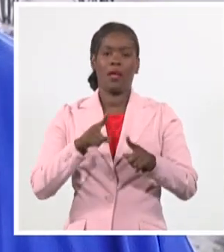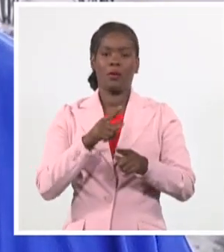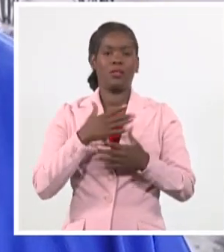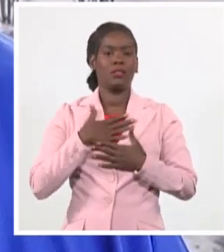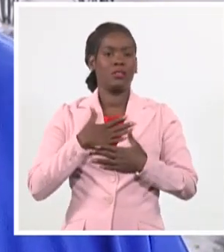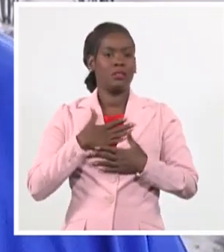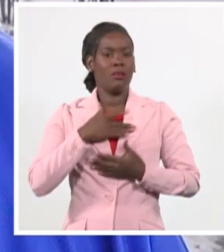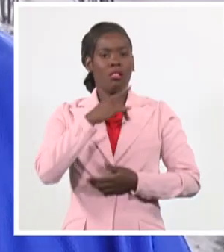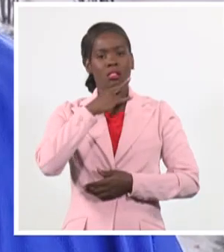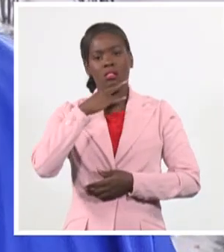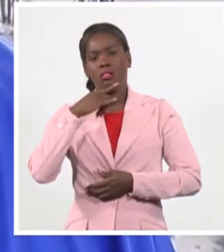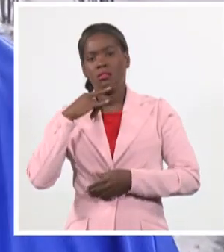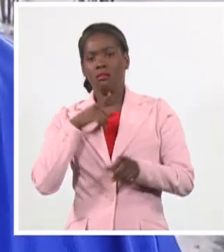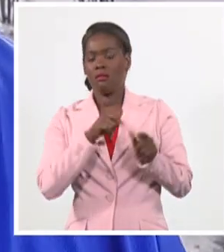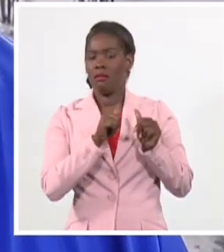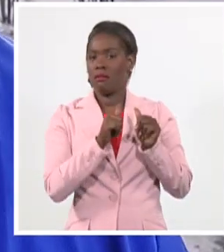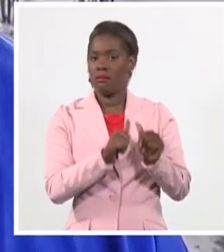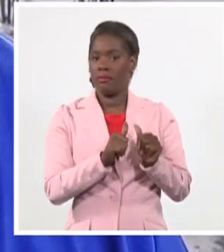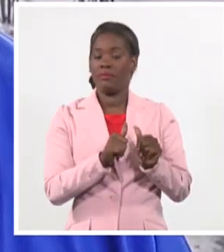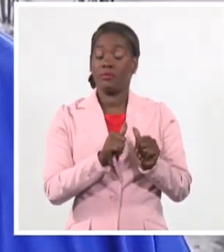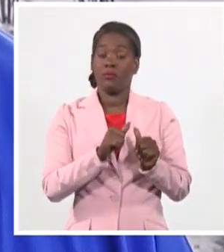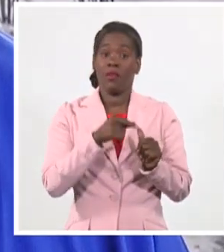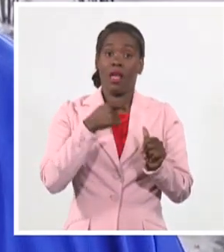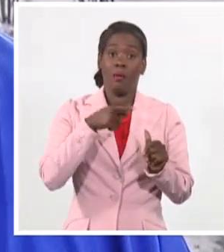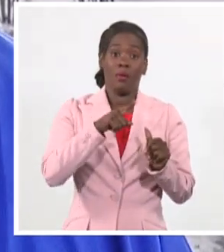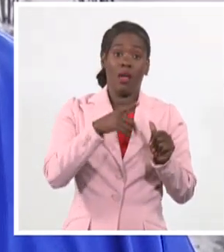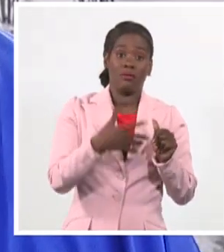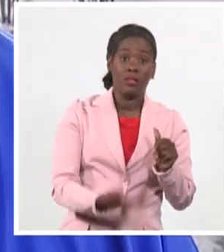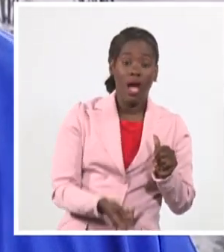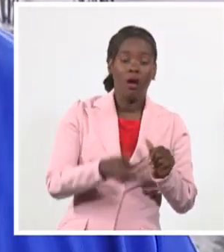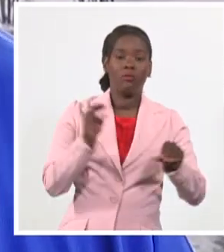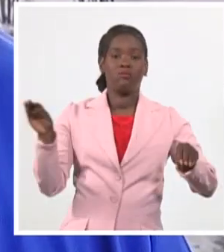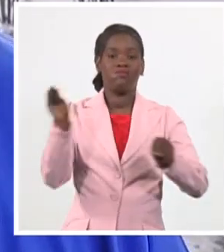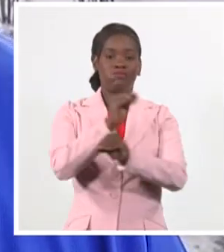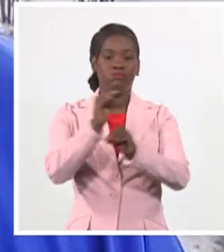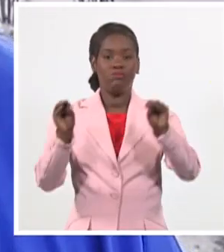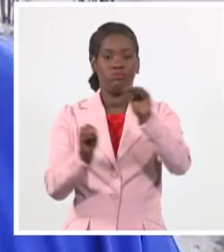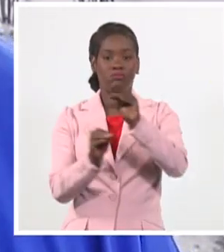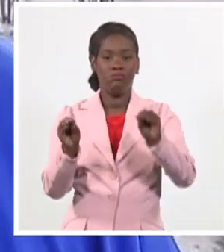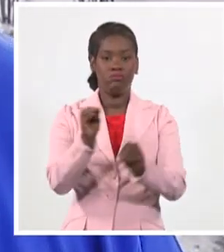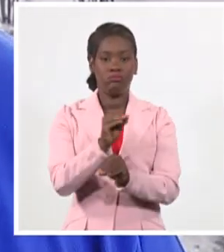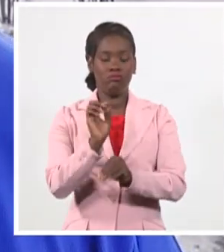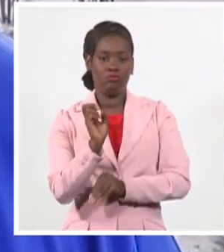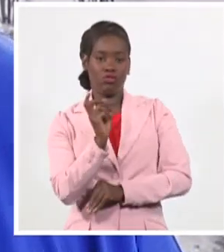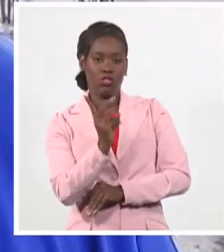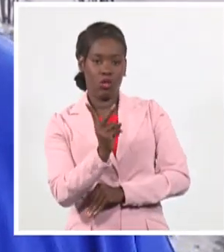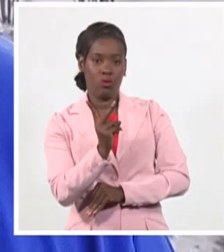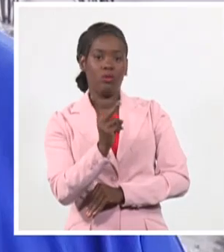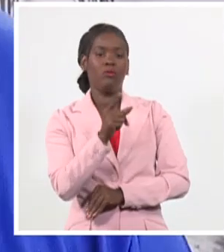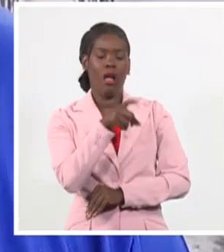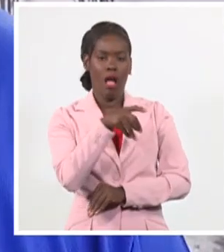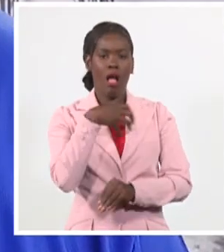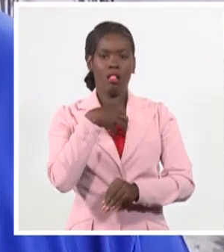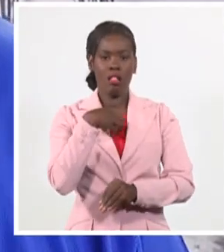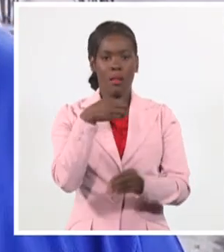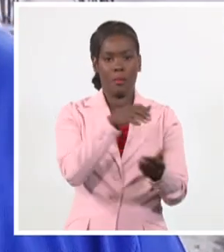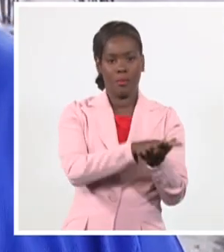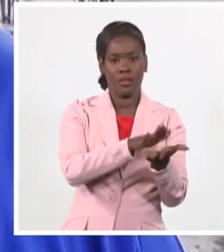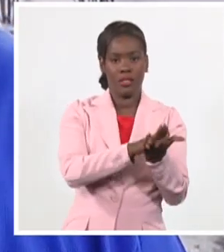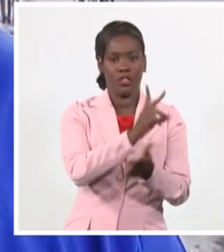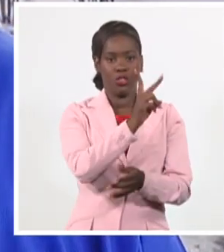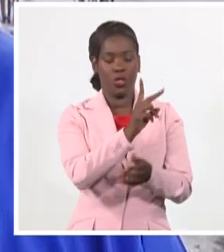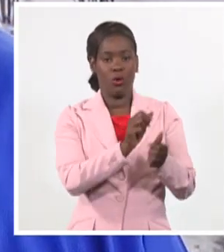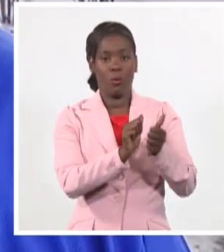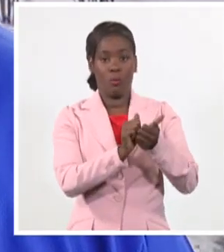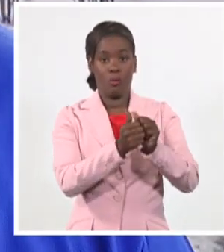caso de Rubiel Hernández, y los mismos del intermedio, Daniel Reyes, y por detrás Marlon, igual, que sería el grupo que integraría la rotación de mañana. Es un picheo que